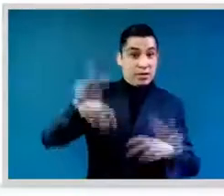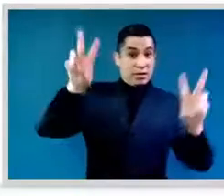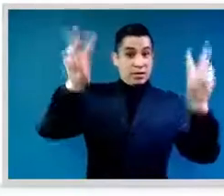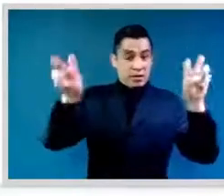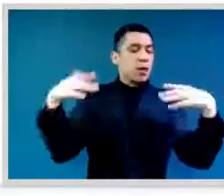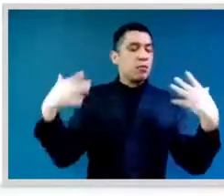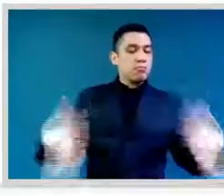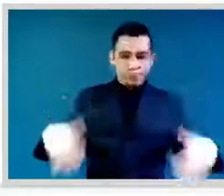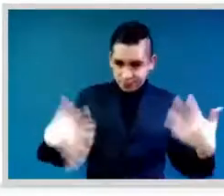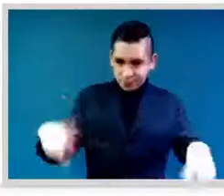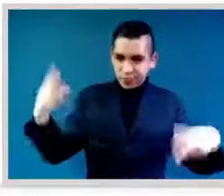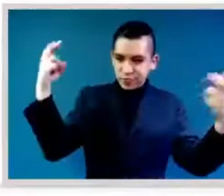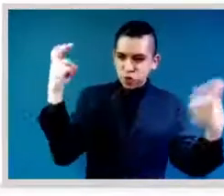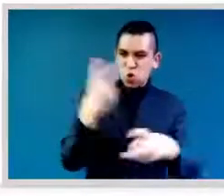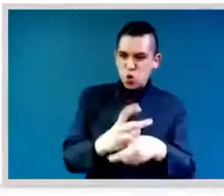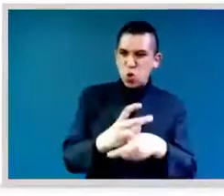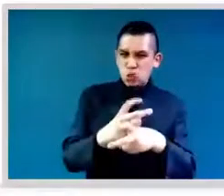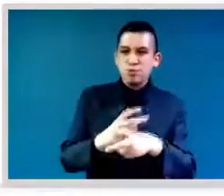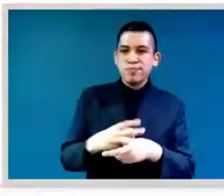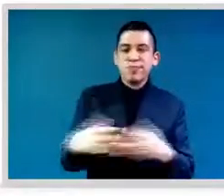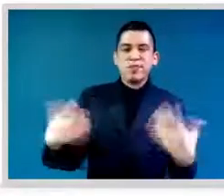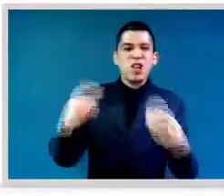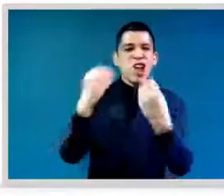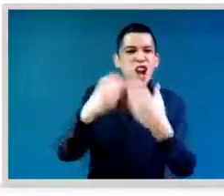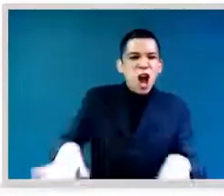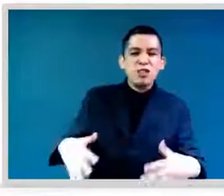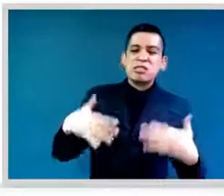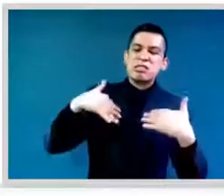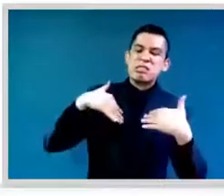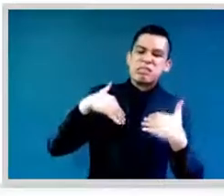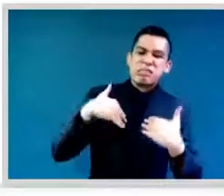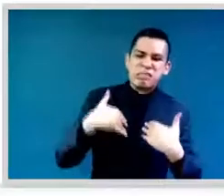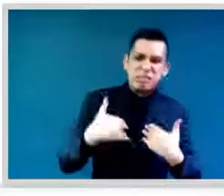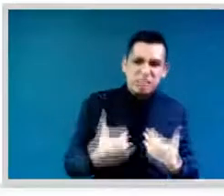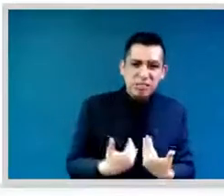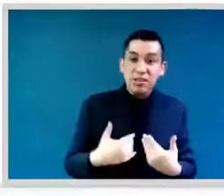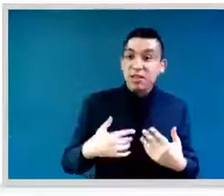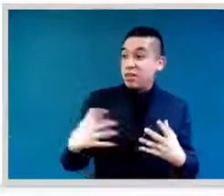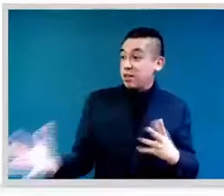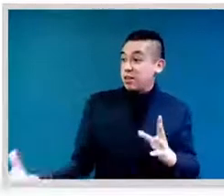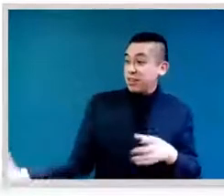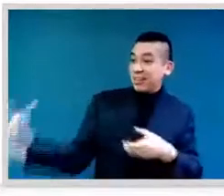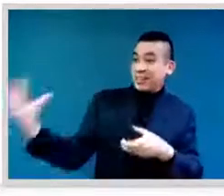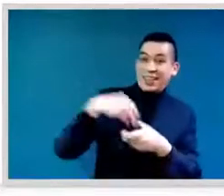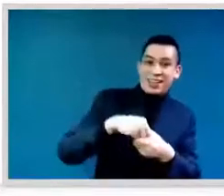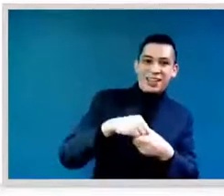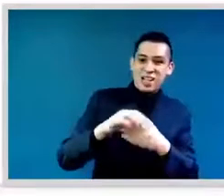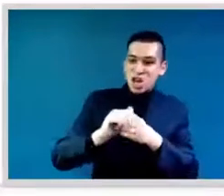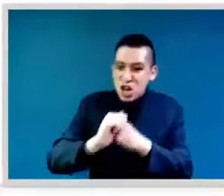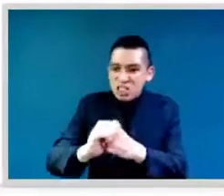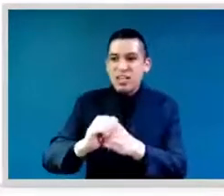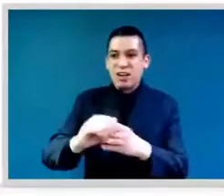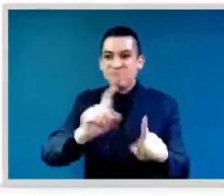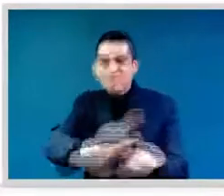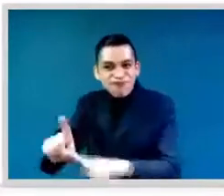mucha fuerza, por eso nuestra presencia y nuestros liderazgos tienen que decir que las sociedades tienen que hacerse cargo de los